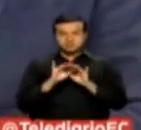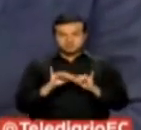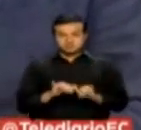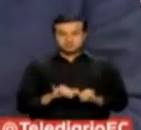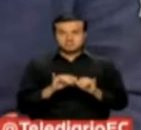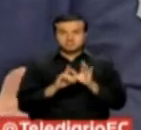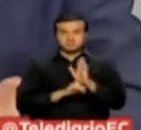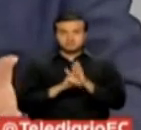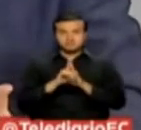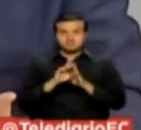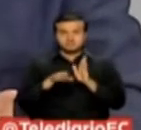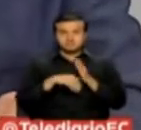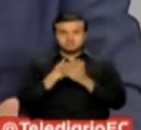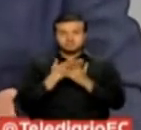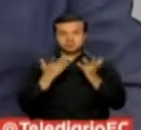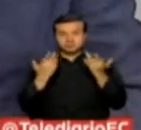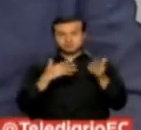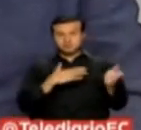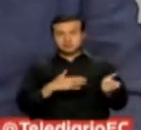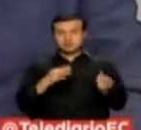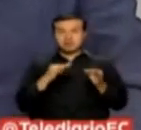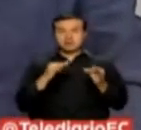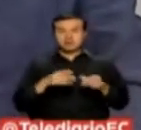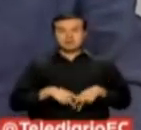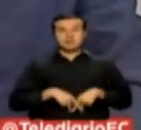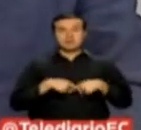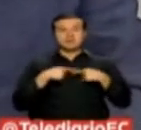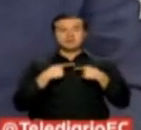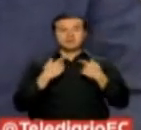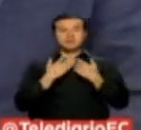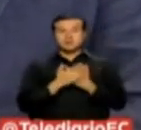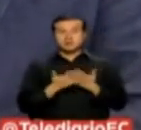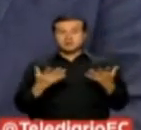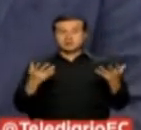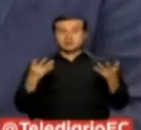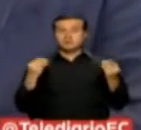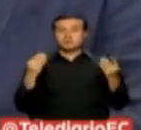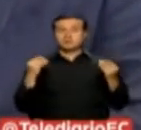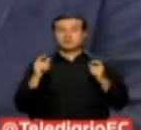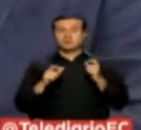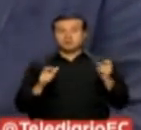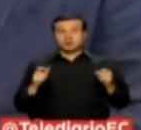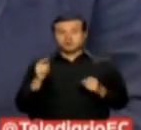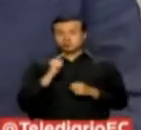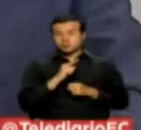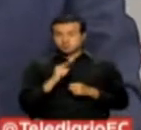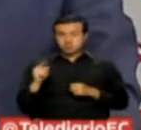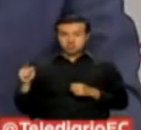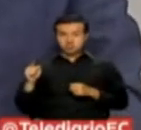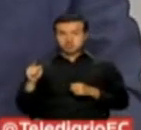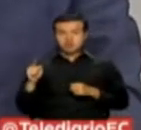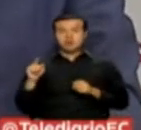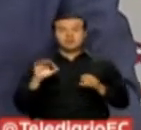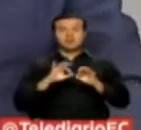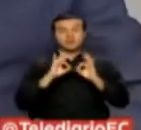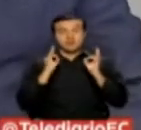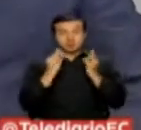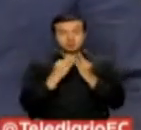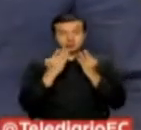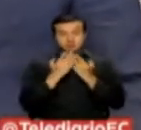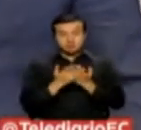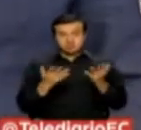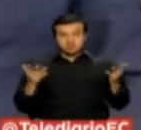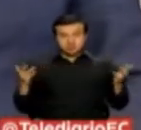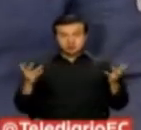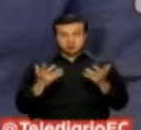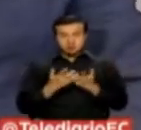del desarrollo, traducido en calidad de vida para miles de ciudadanos, ciudadanas y familias de